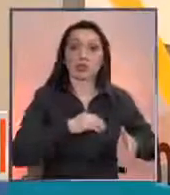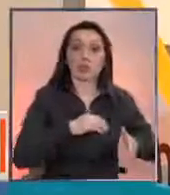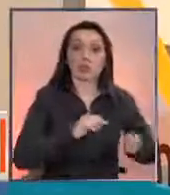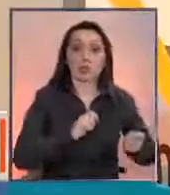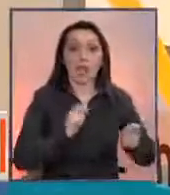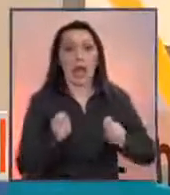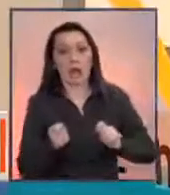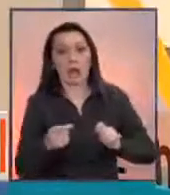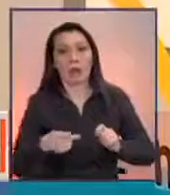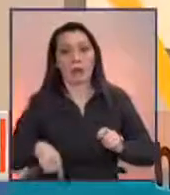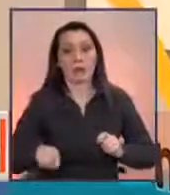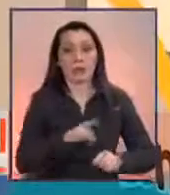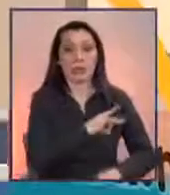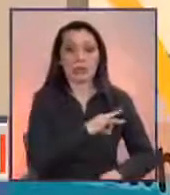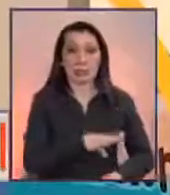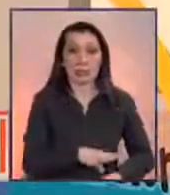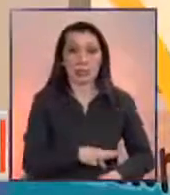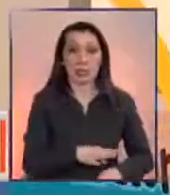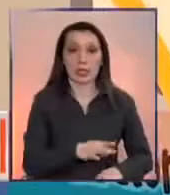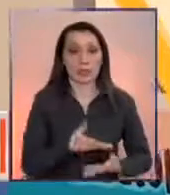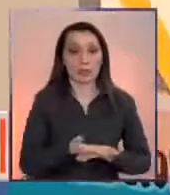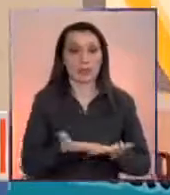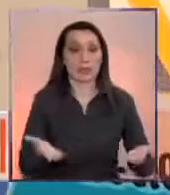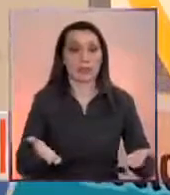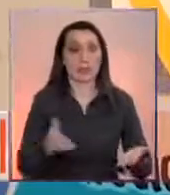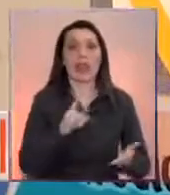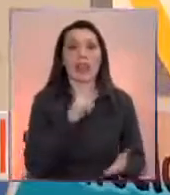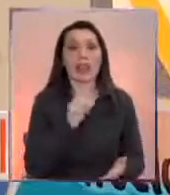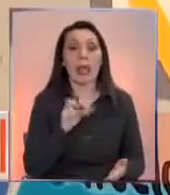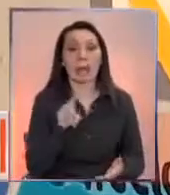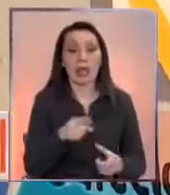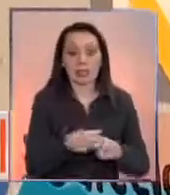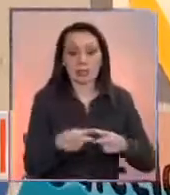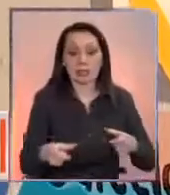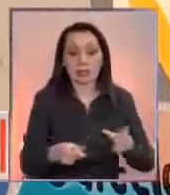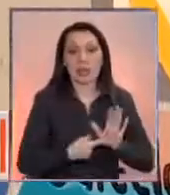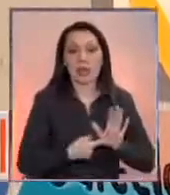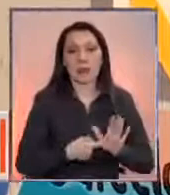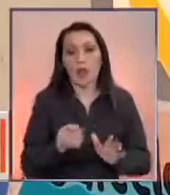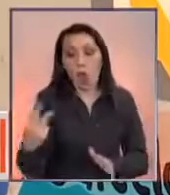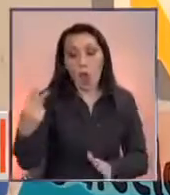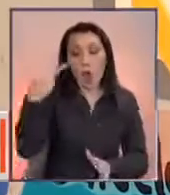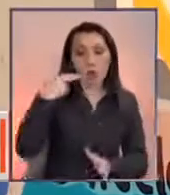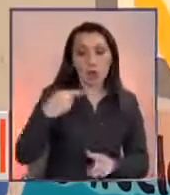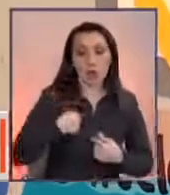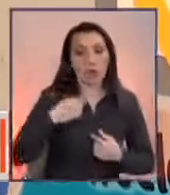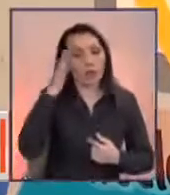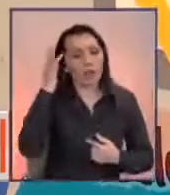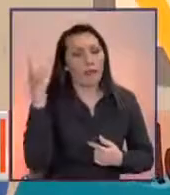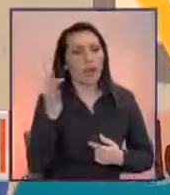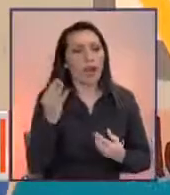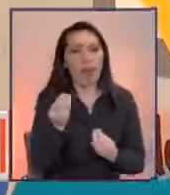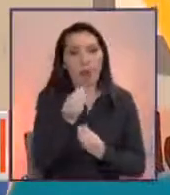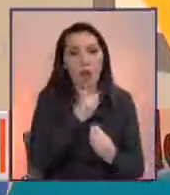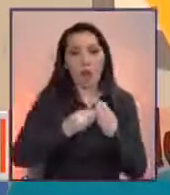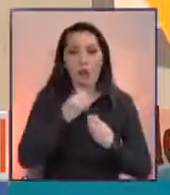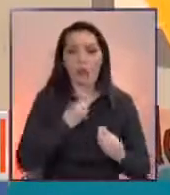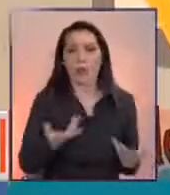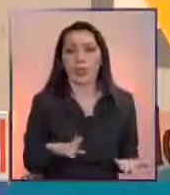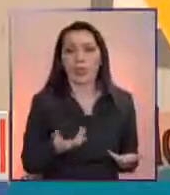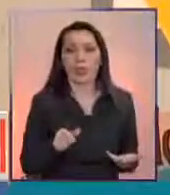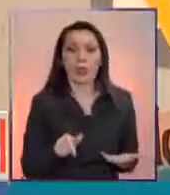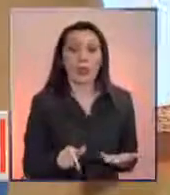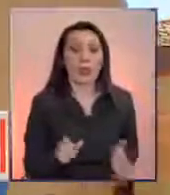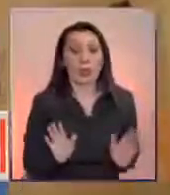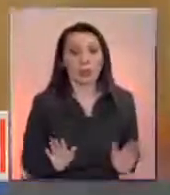tapas para Chile y para los chilenos, para que conocieran un poco nuestra filosofía de comer